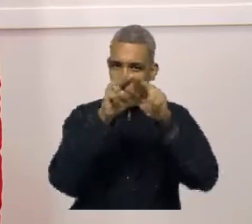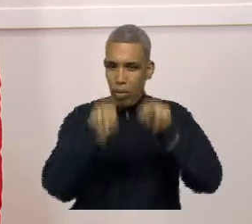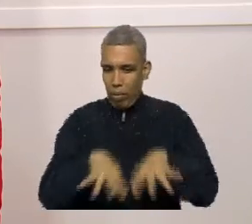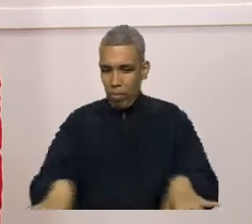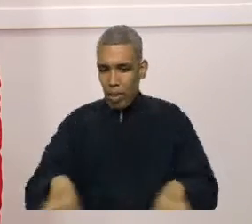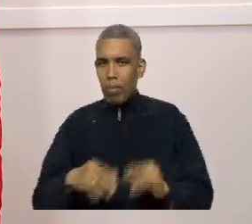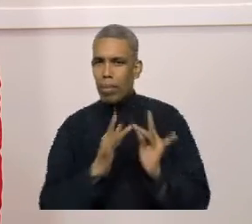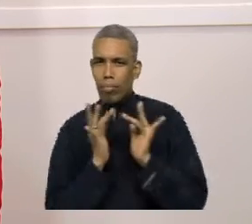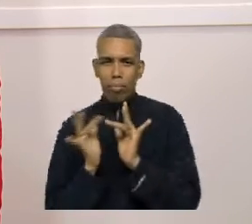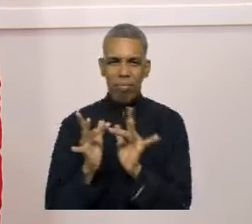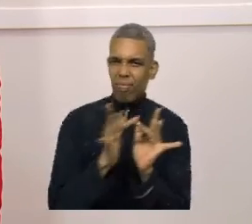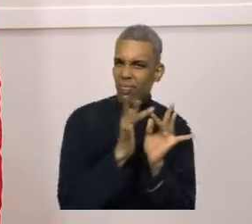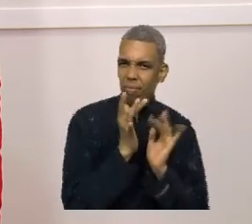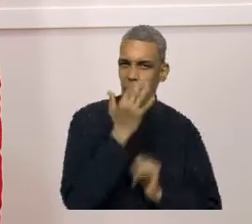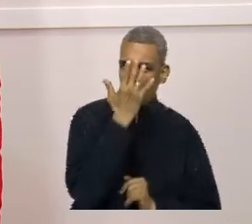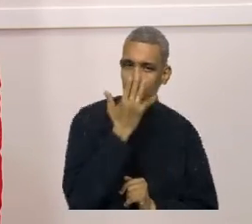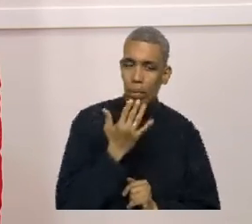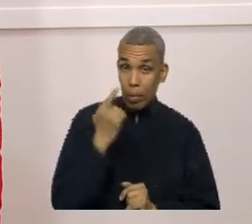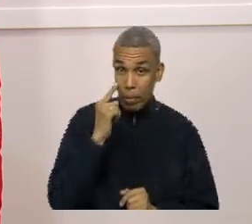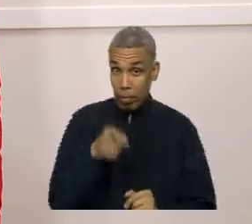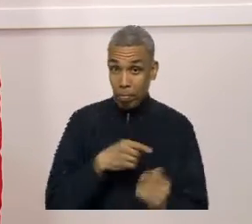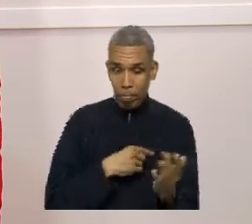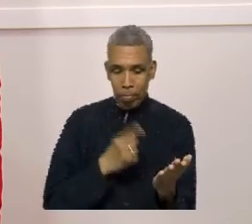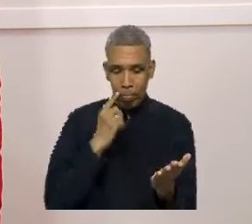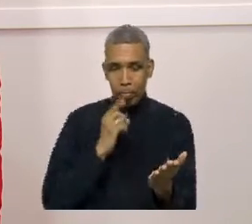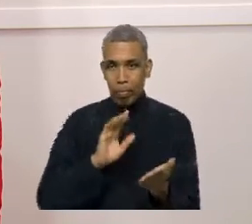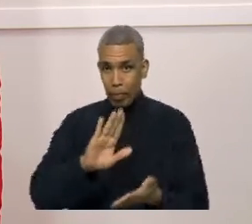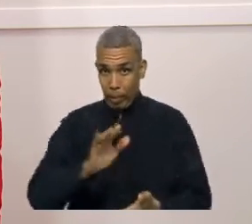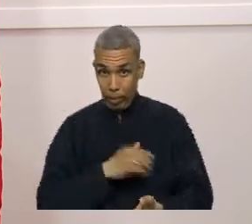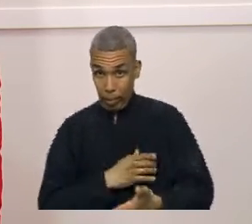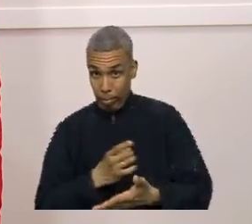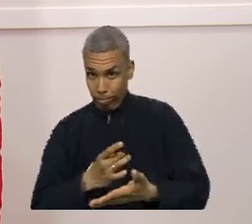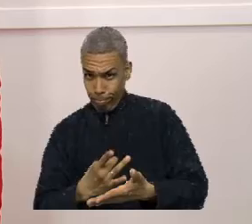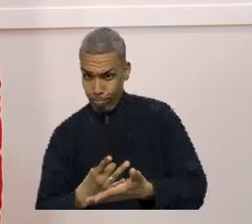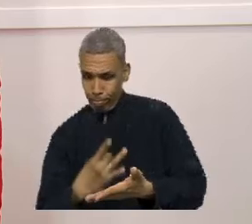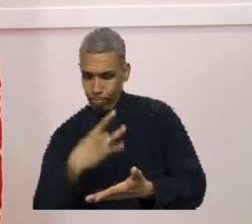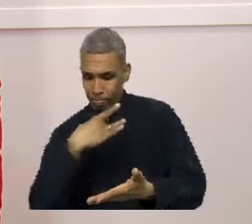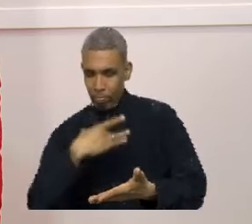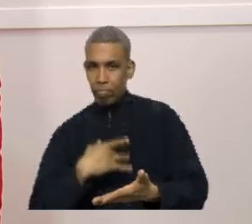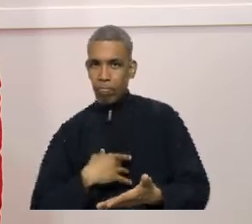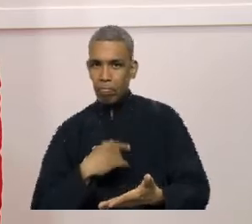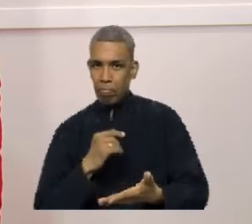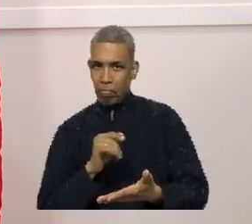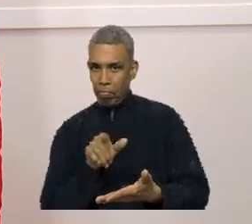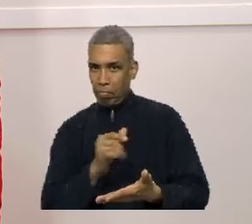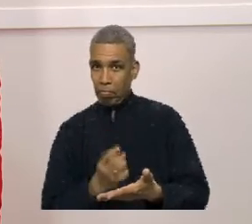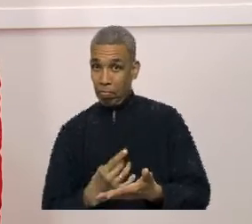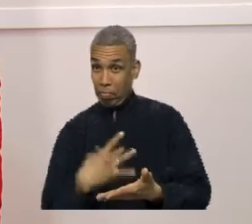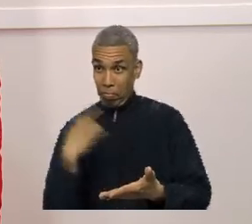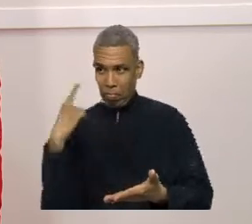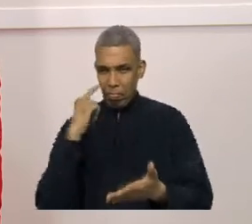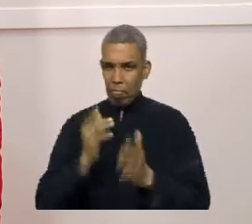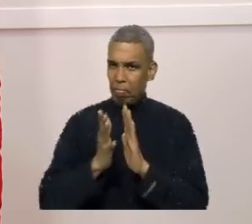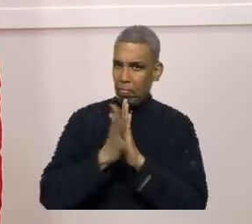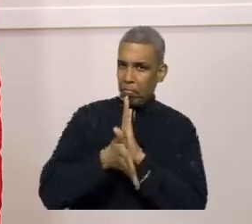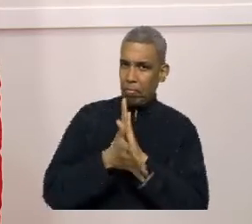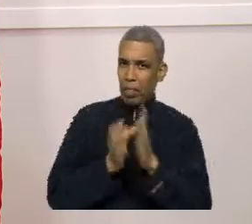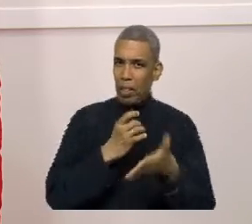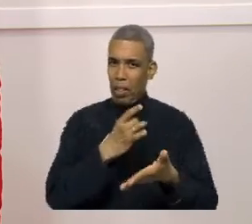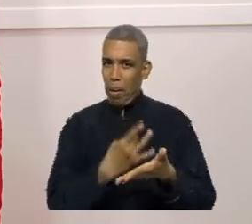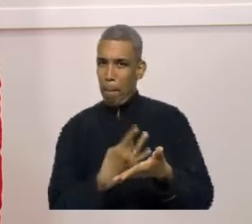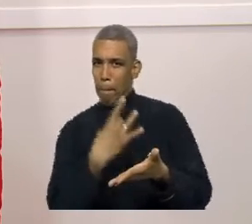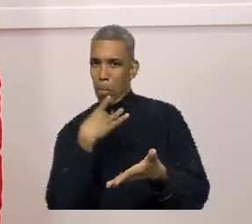algunos televidentes, entre ellas una inquietud que ya se solventó, creo, con algunas de las puntuaciones que usted ha hecho, de si se le